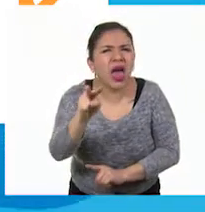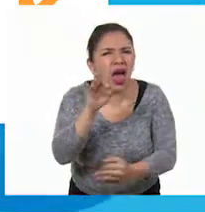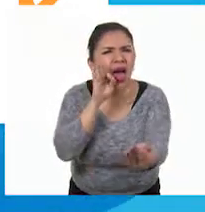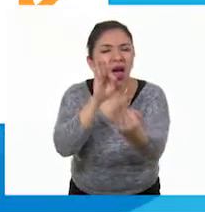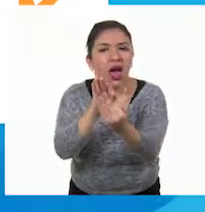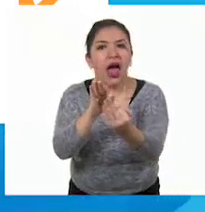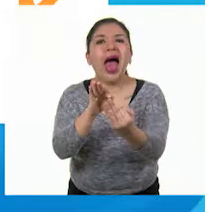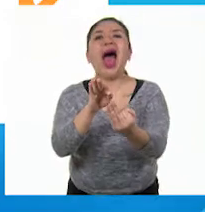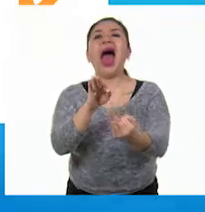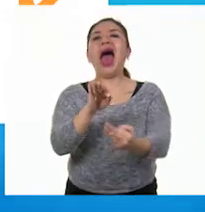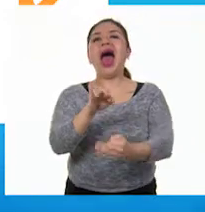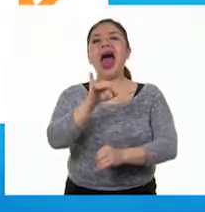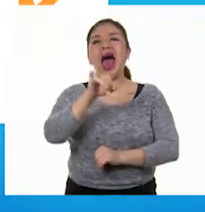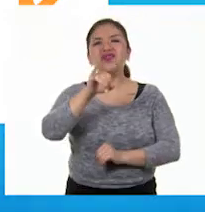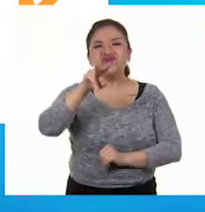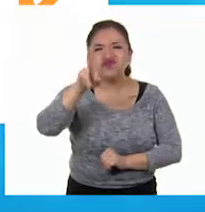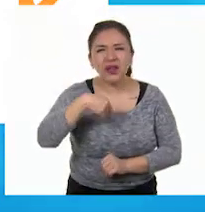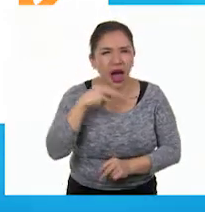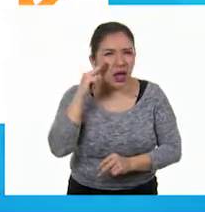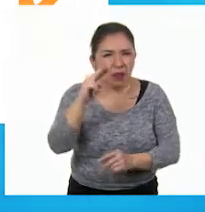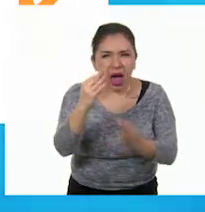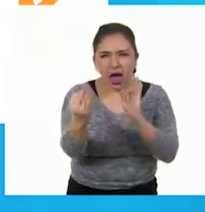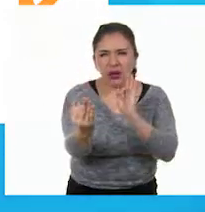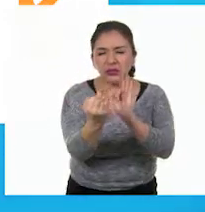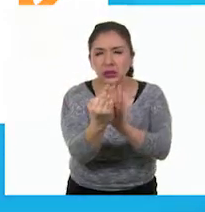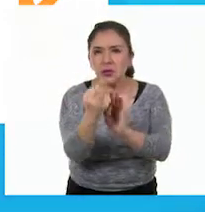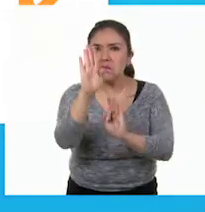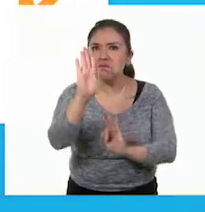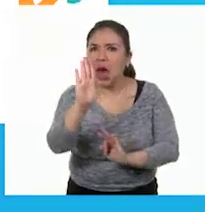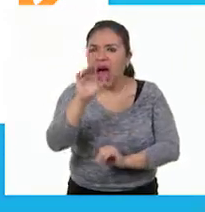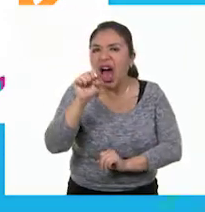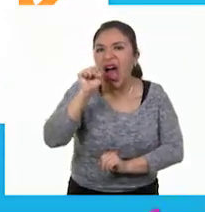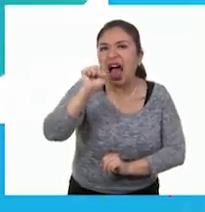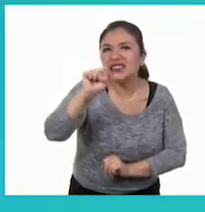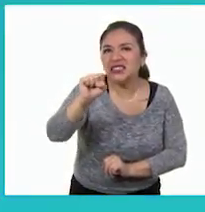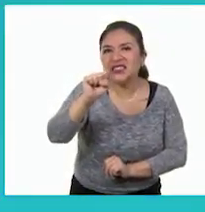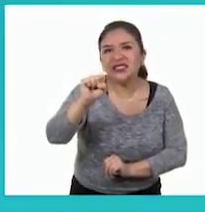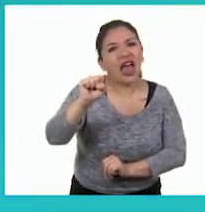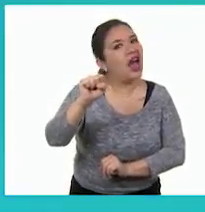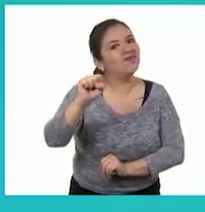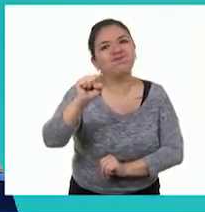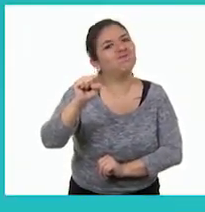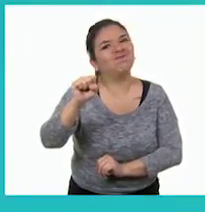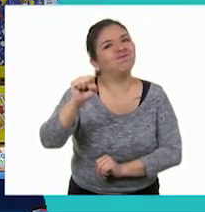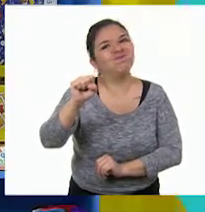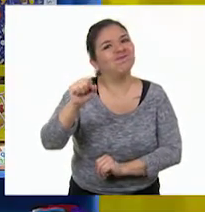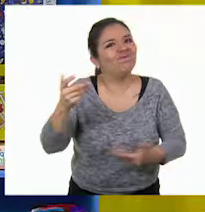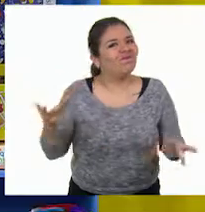Ah, caramba, yo veo una S. Ah, pues entonces,